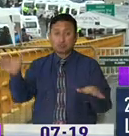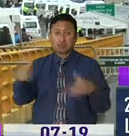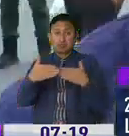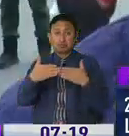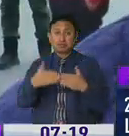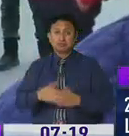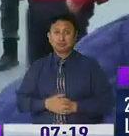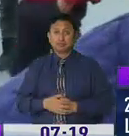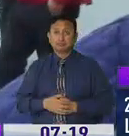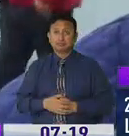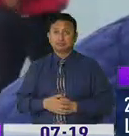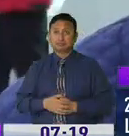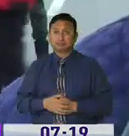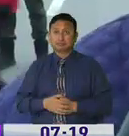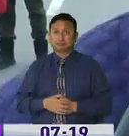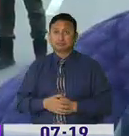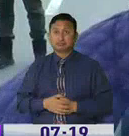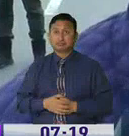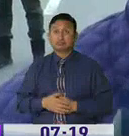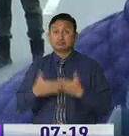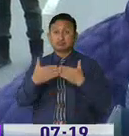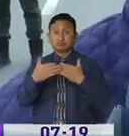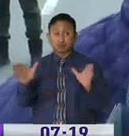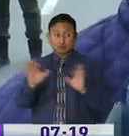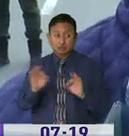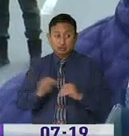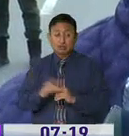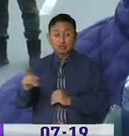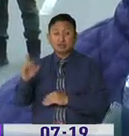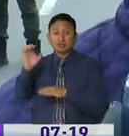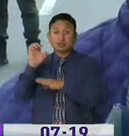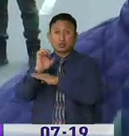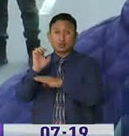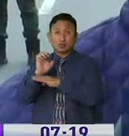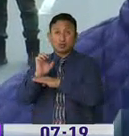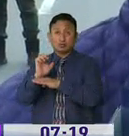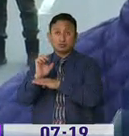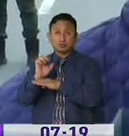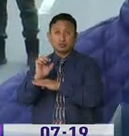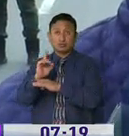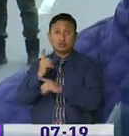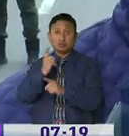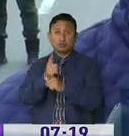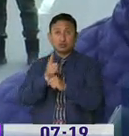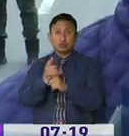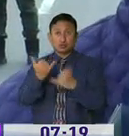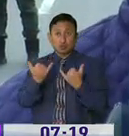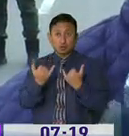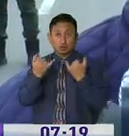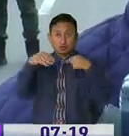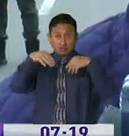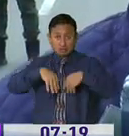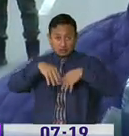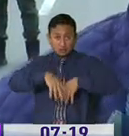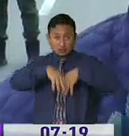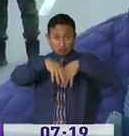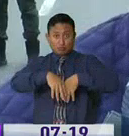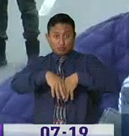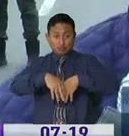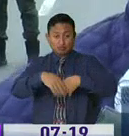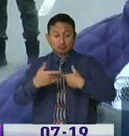ha abierto la frontera es el país ecuatoriano. Es por eso que este plantón que se adelanta acá es solicitándole al